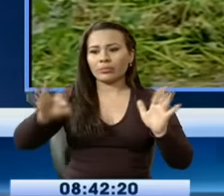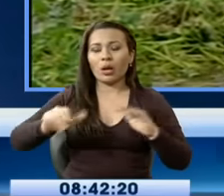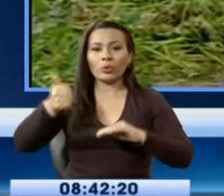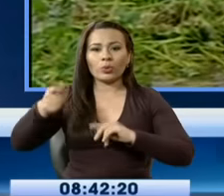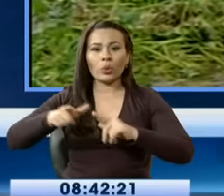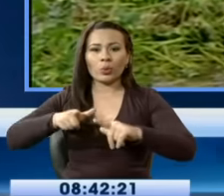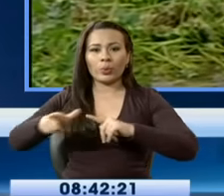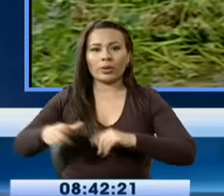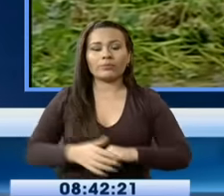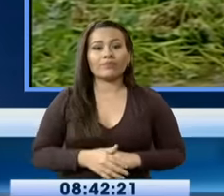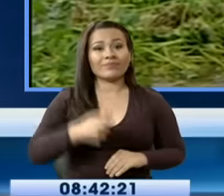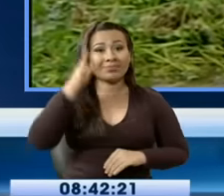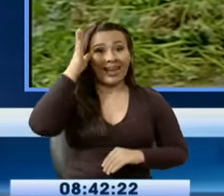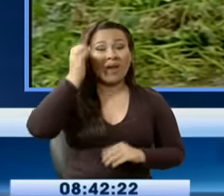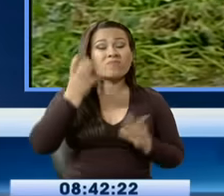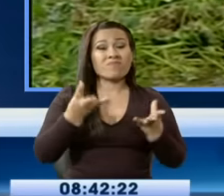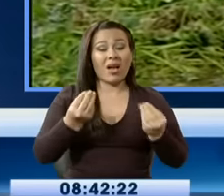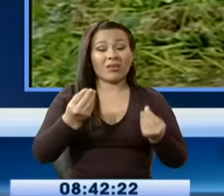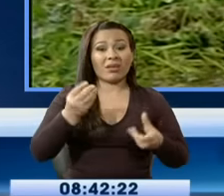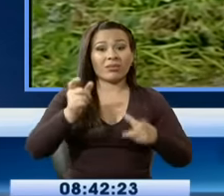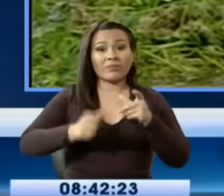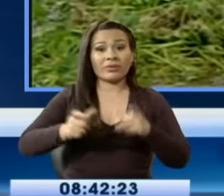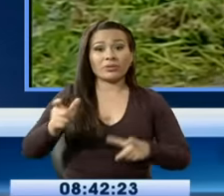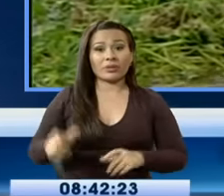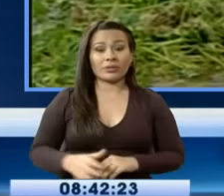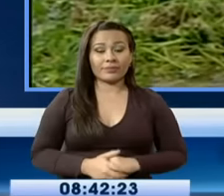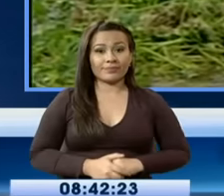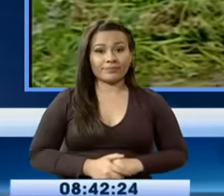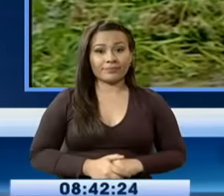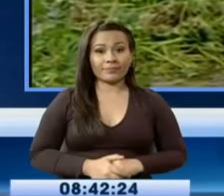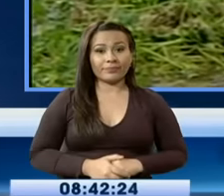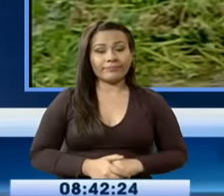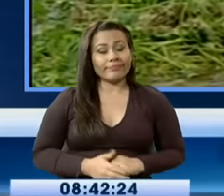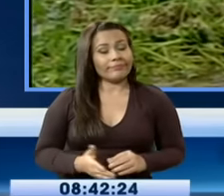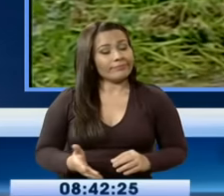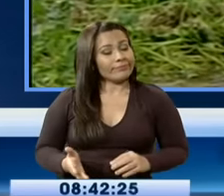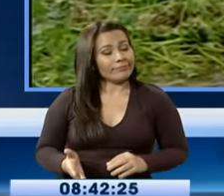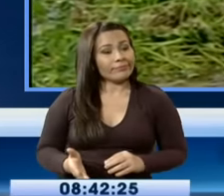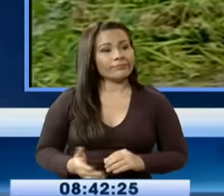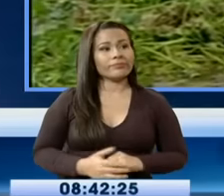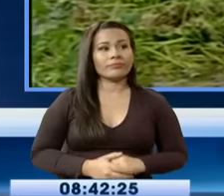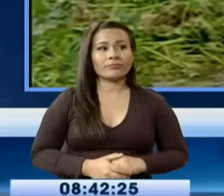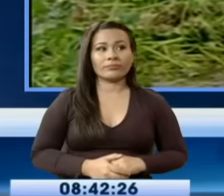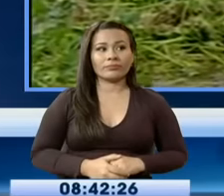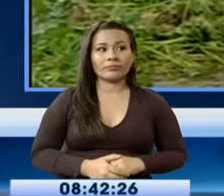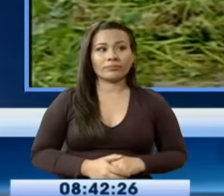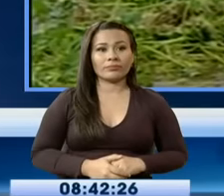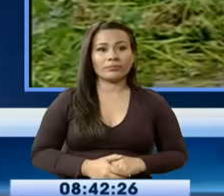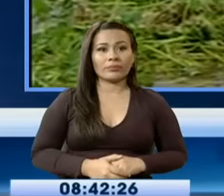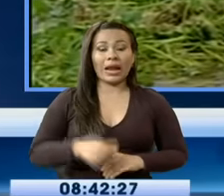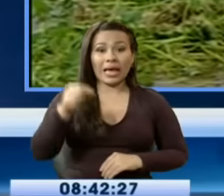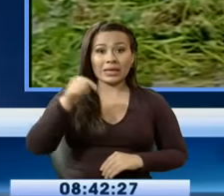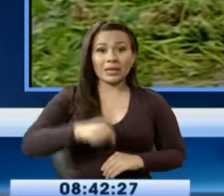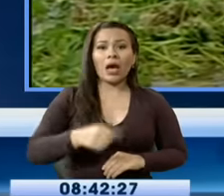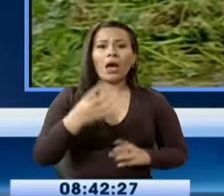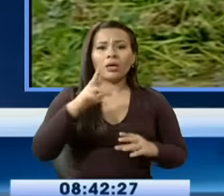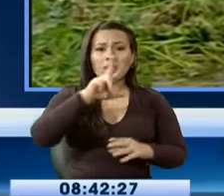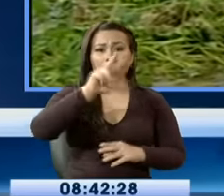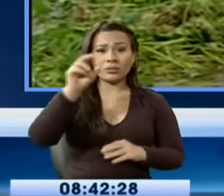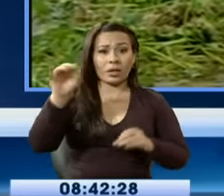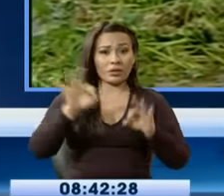Que parece que son bastantes. Claro que sí. Bueno, Enrique, más adelante... Sí, aquí son más de 300 familias,